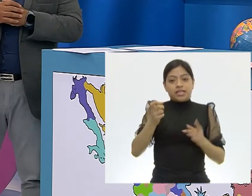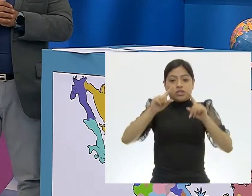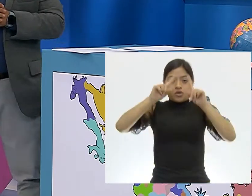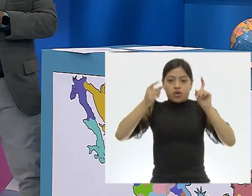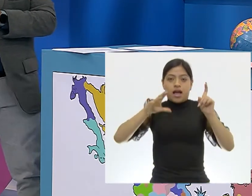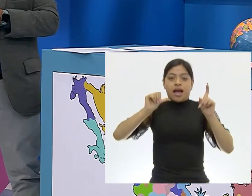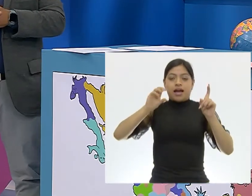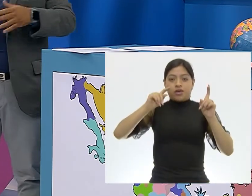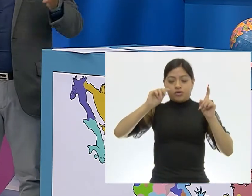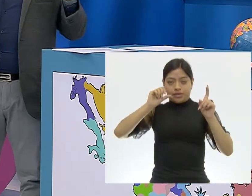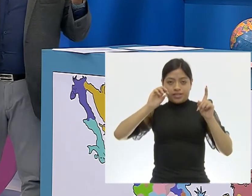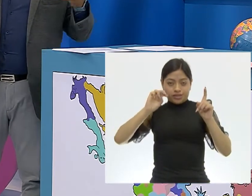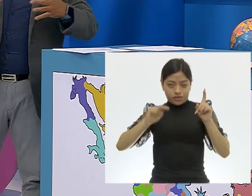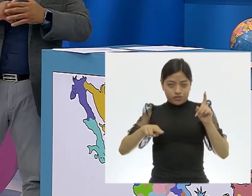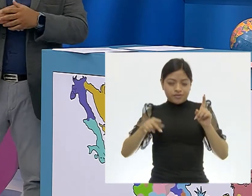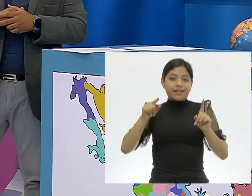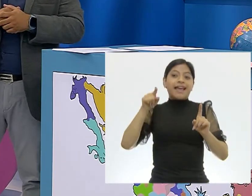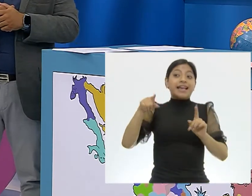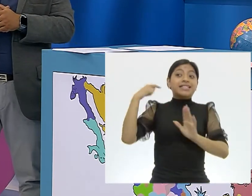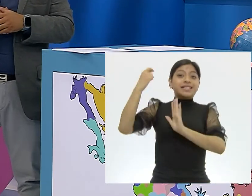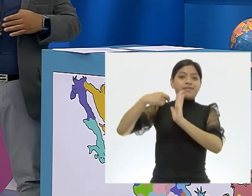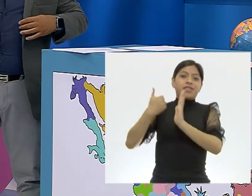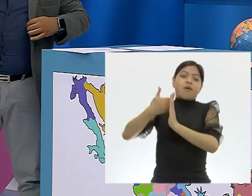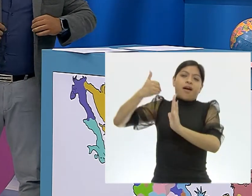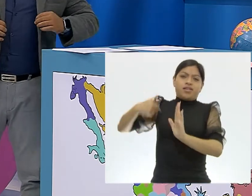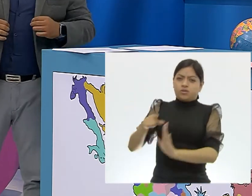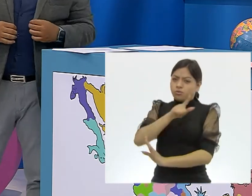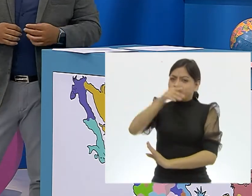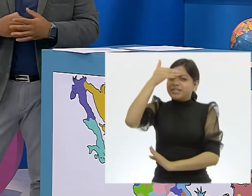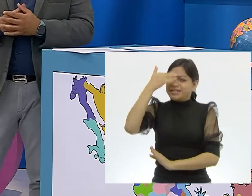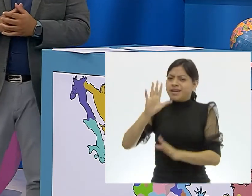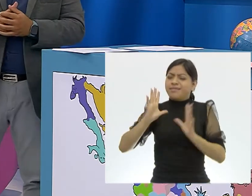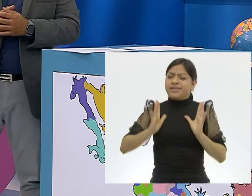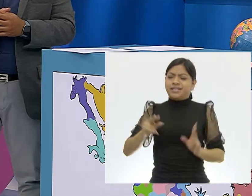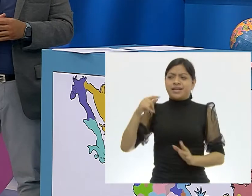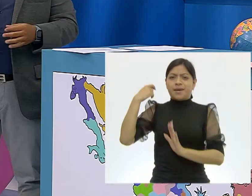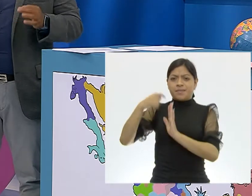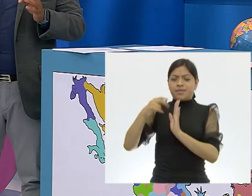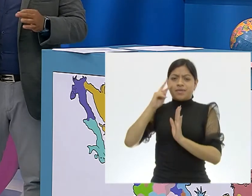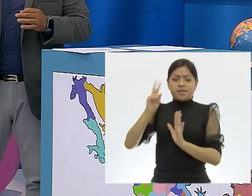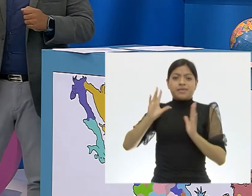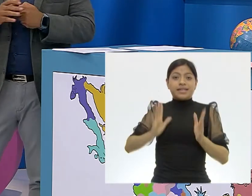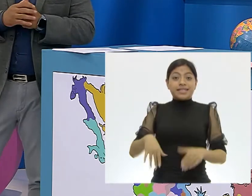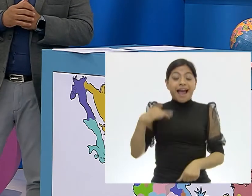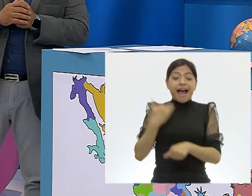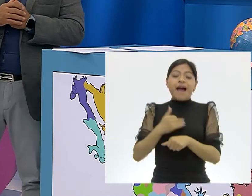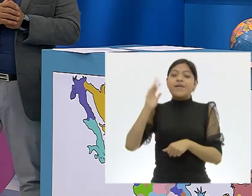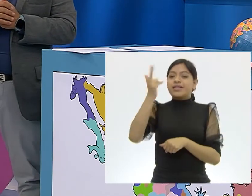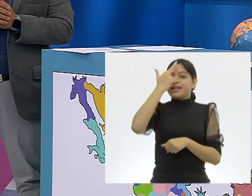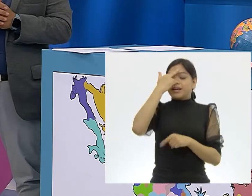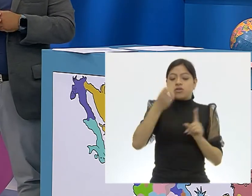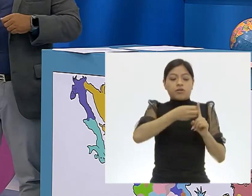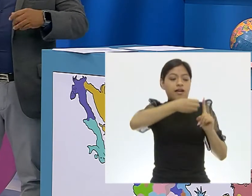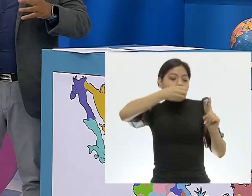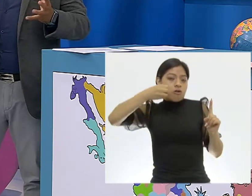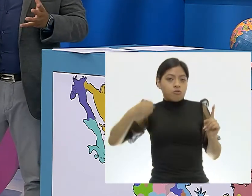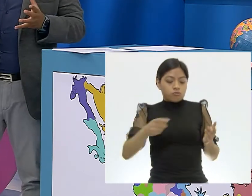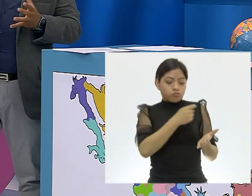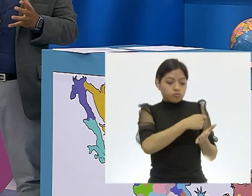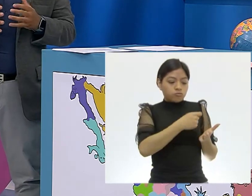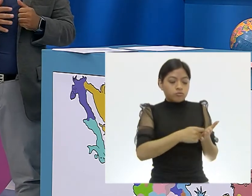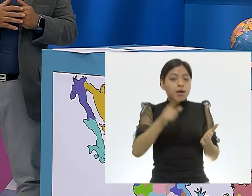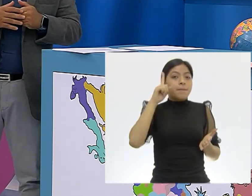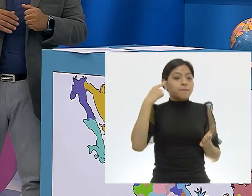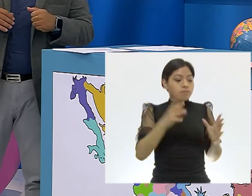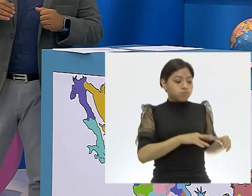que acabamos de revisar, bueno, que ya lo habíamos visto con anterioridad, pues nosotros recordamos precisamente la importancia de la estructura teatral, porque como